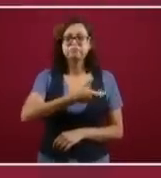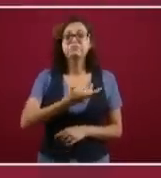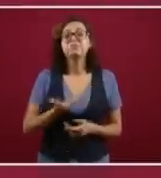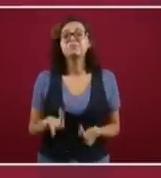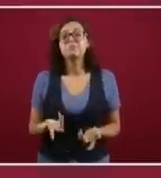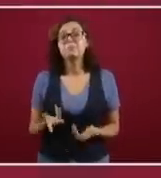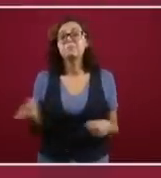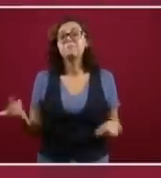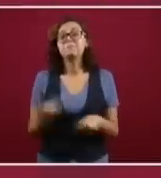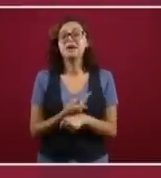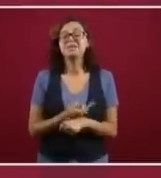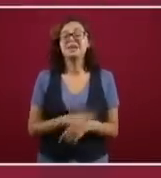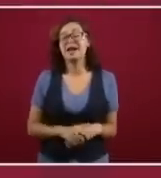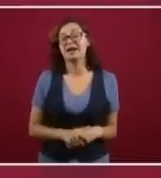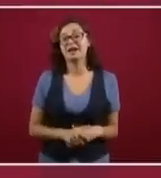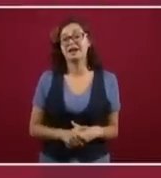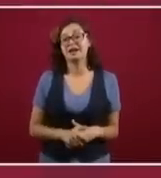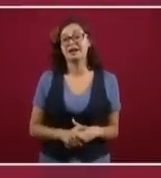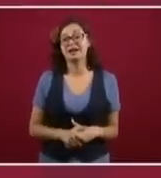¿qué dirían?